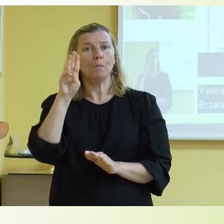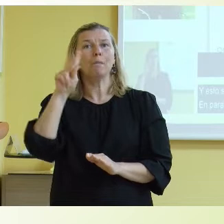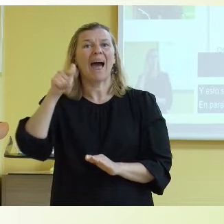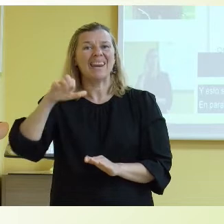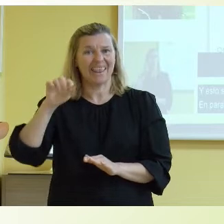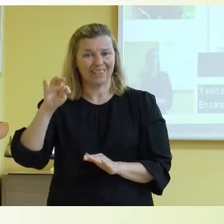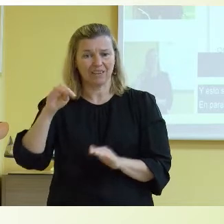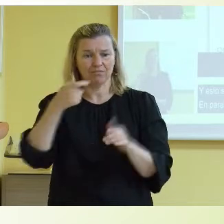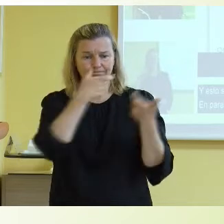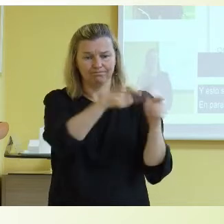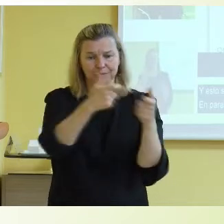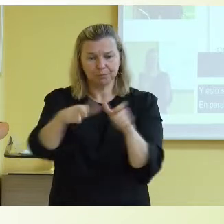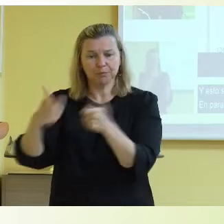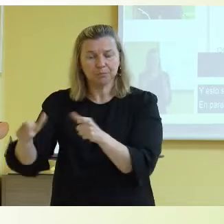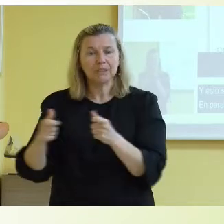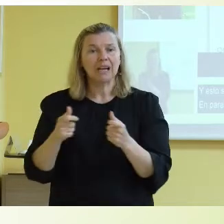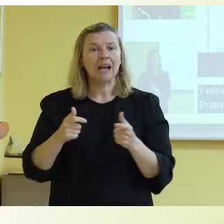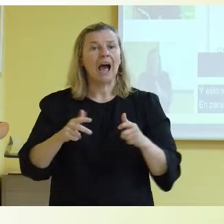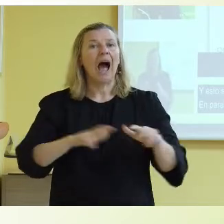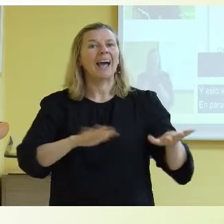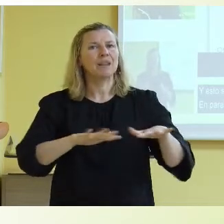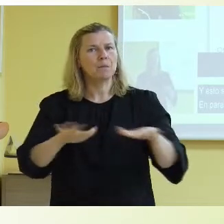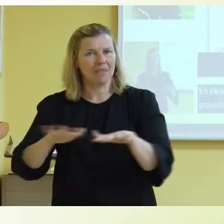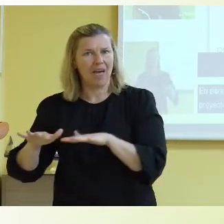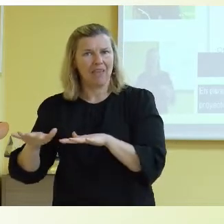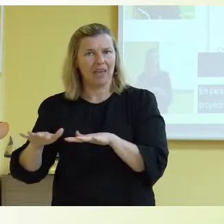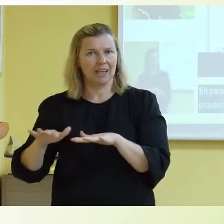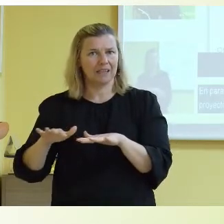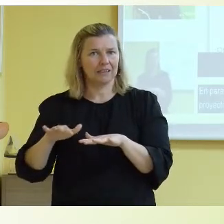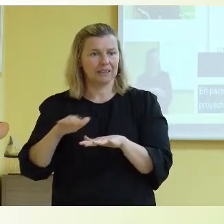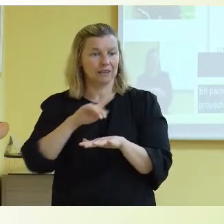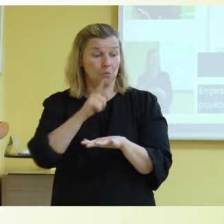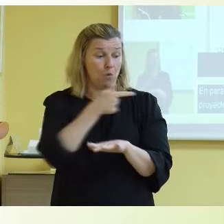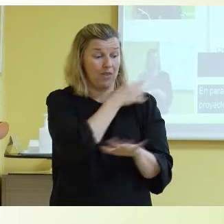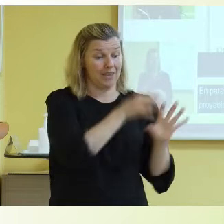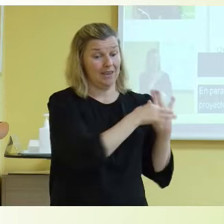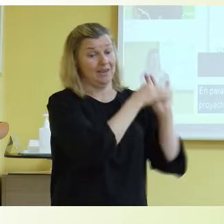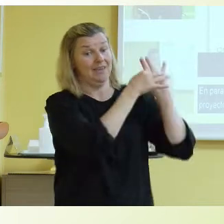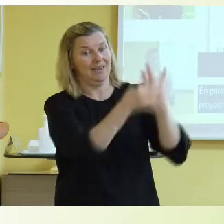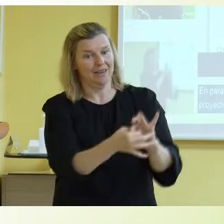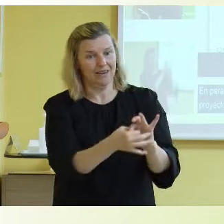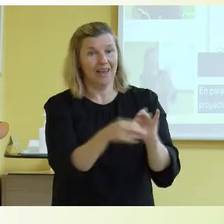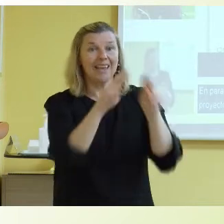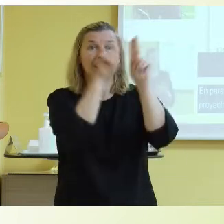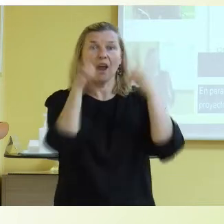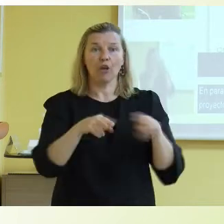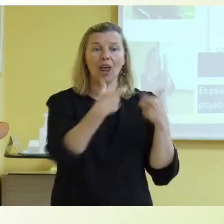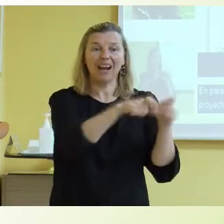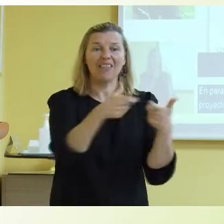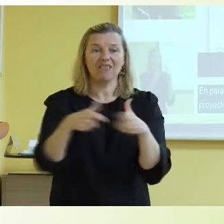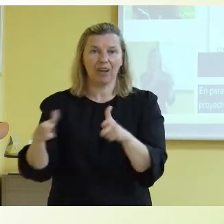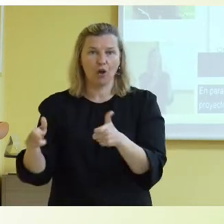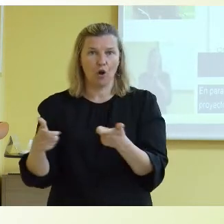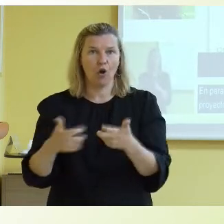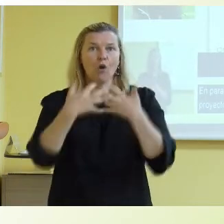catalogación de actividades algo que podía estar derivado de la clasificación internacional de funcionalidades, lo